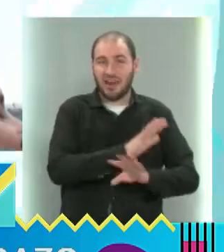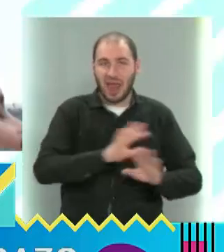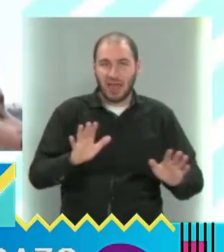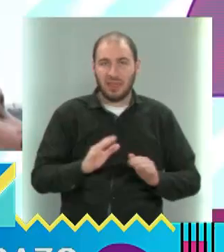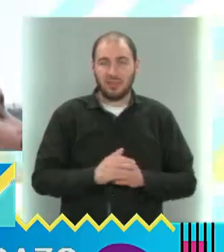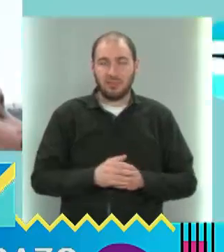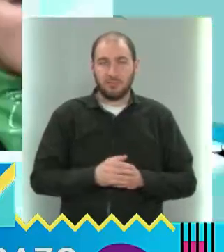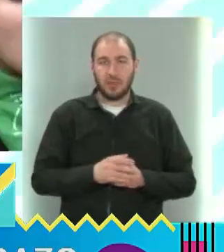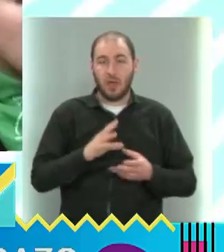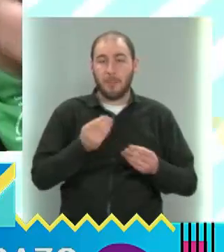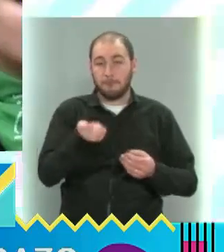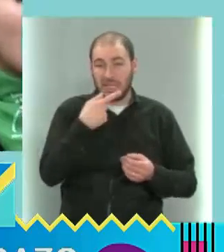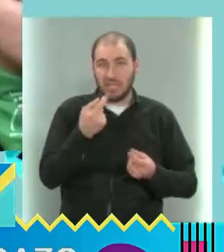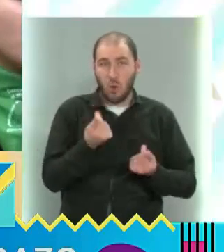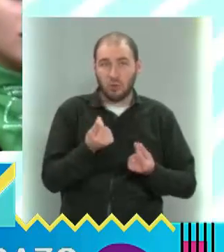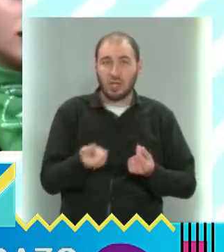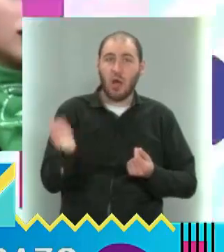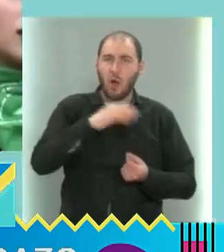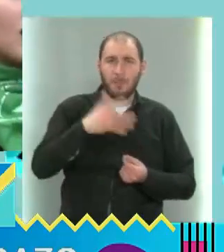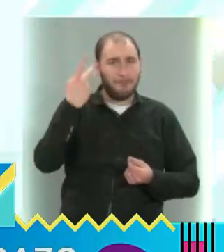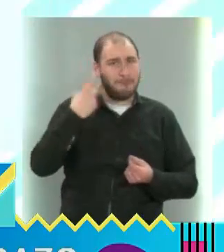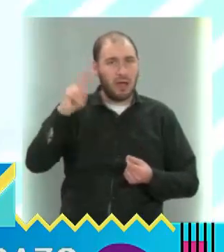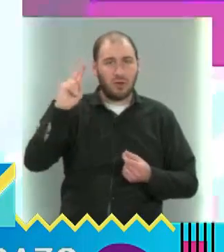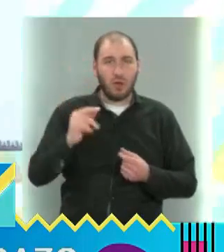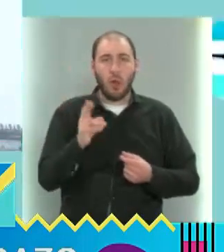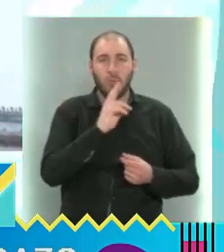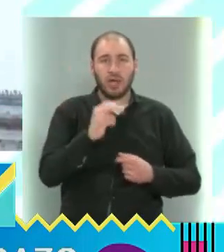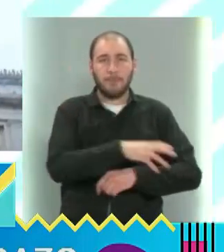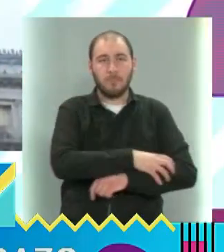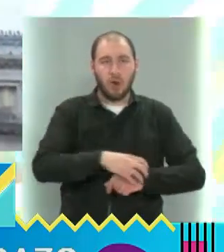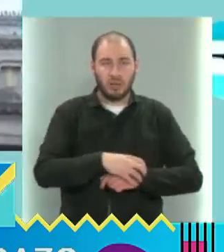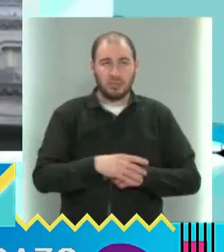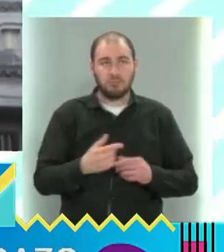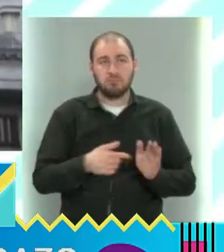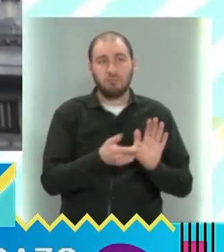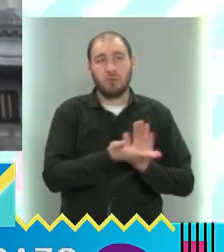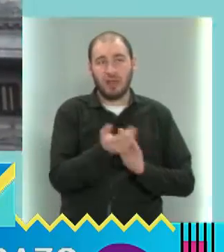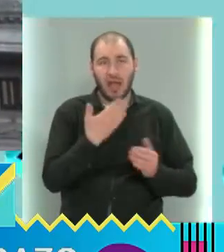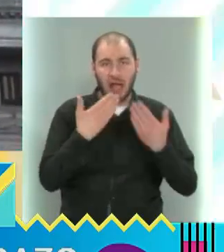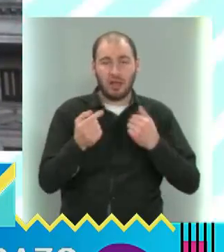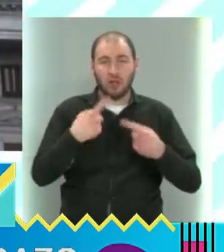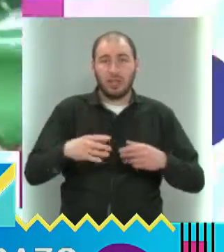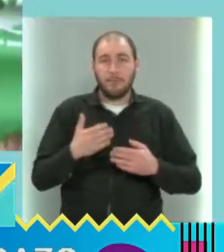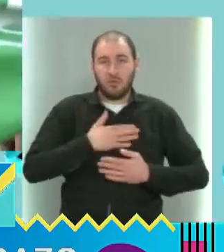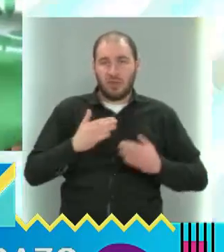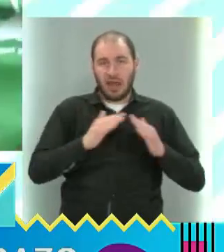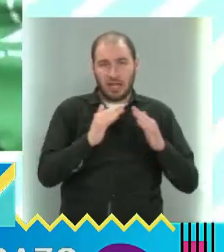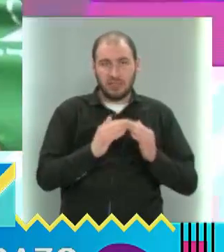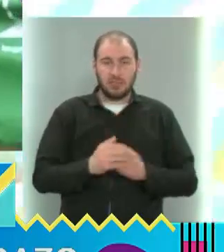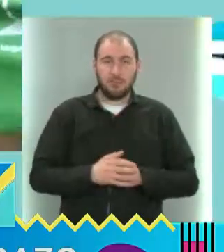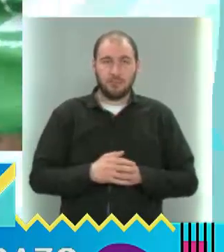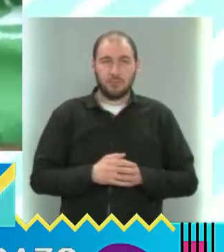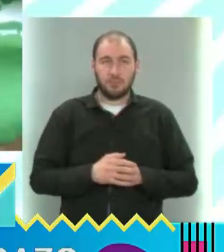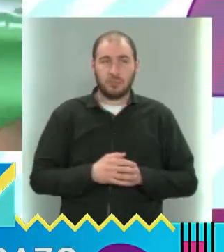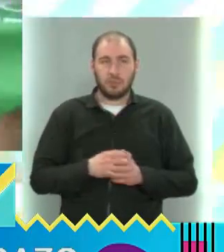uso de esa pastilla, o lo más grave son las mujeres más pobres que están expuestas a lo que llamamos los métodos caseros, que